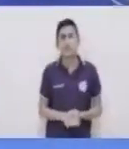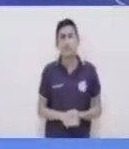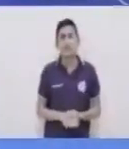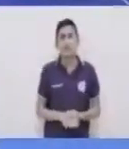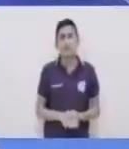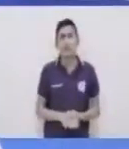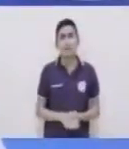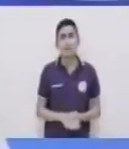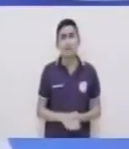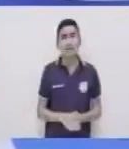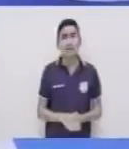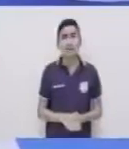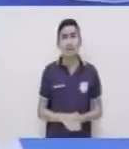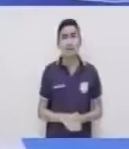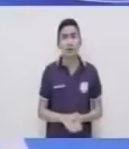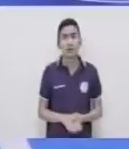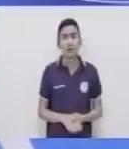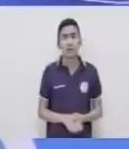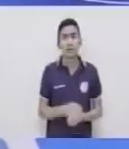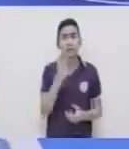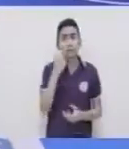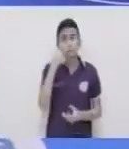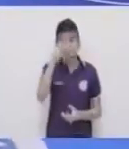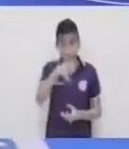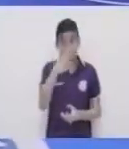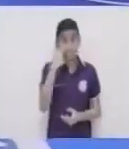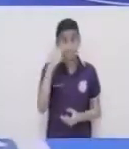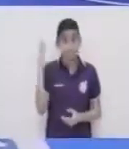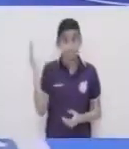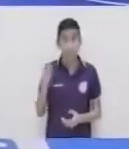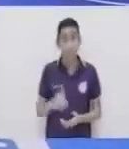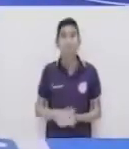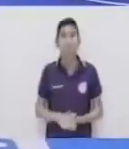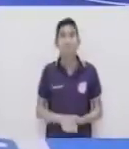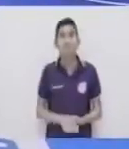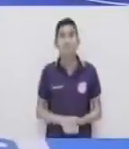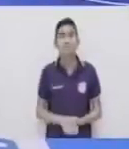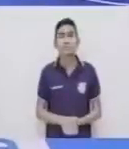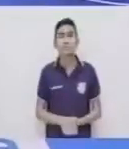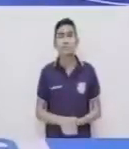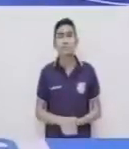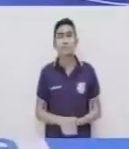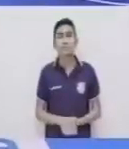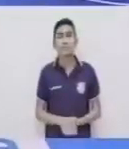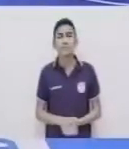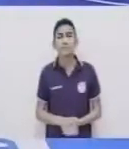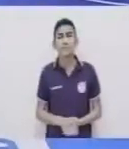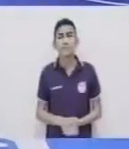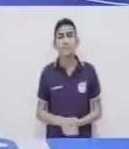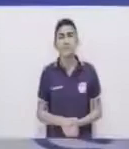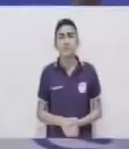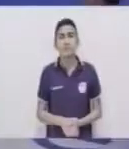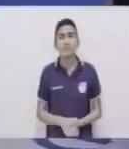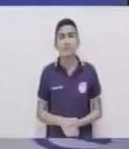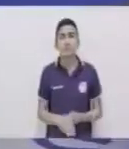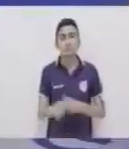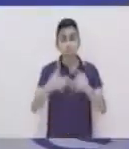llegue acá, ¿qué voy a hacer? Me voy a agachar, voy a agarrar la pelota y voy a tratar la manera